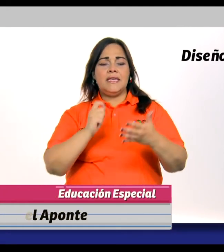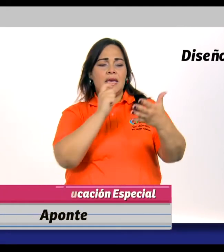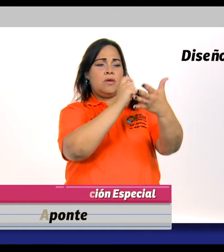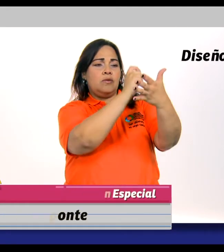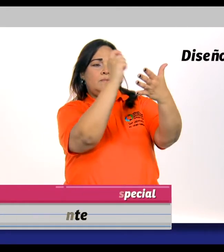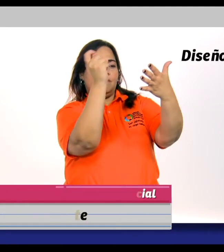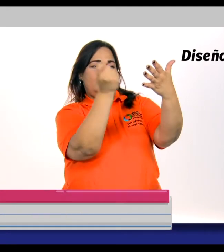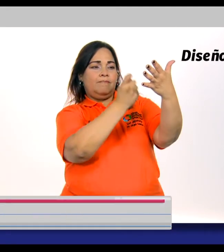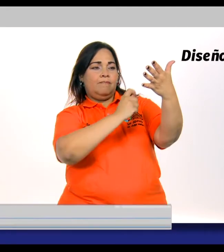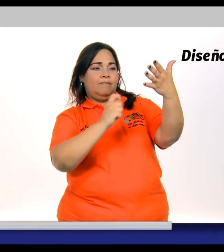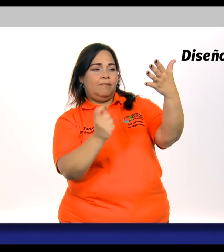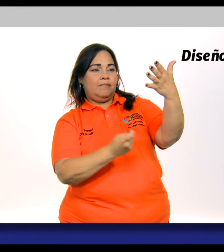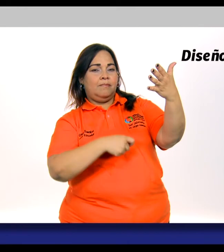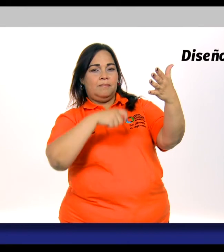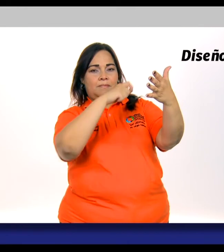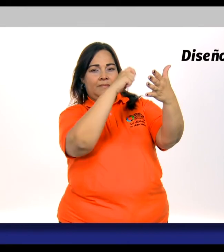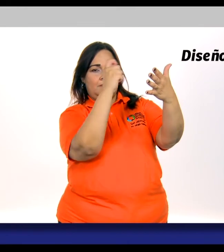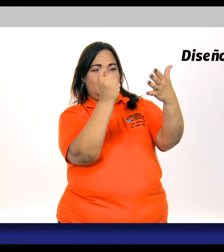diseño,